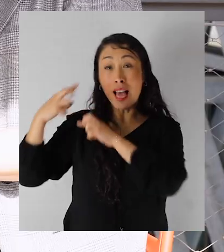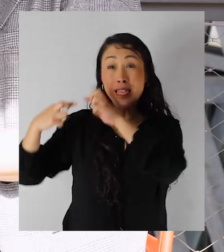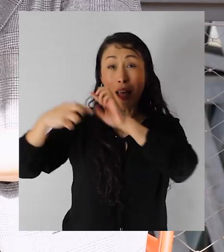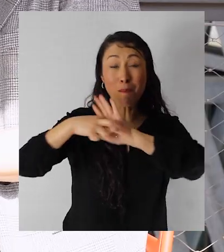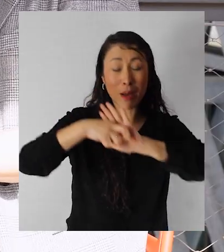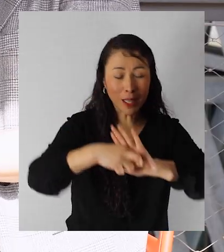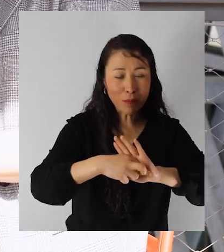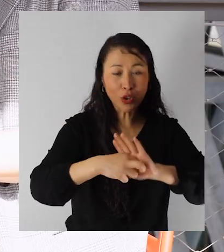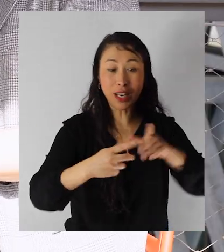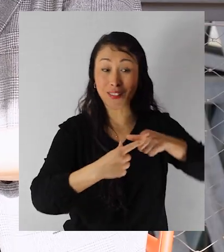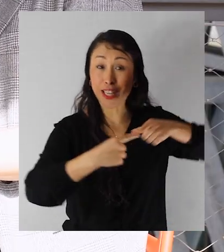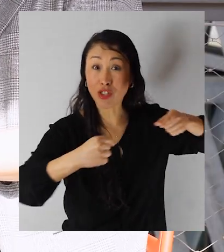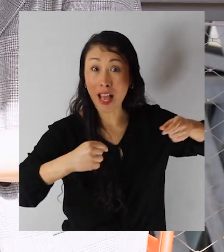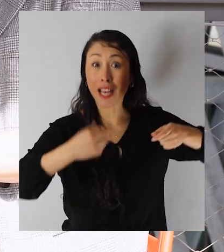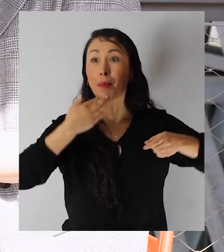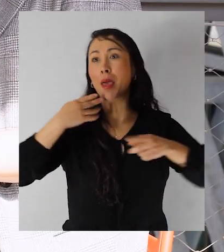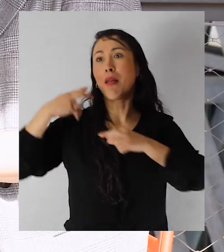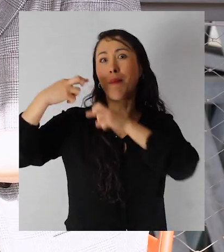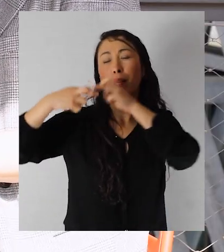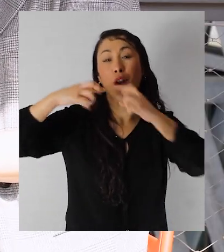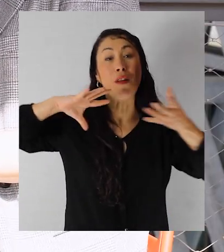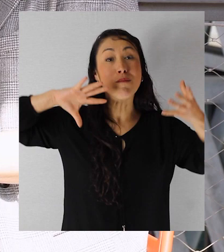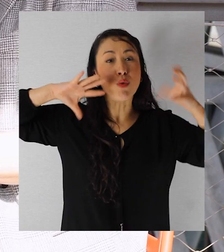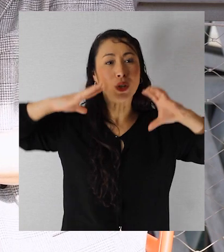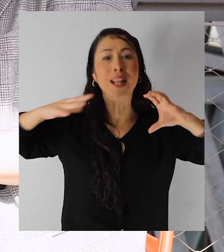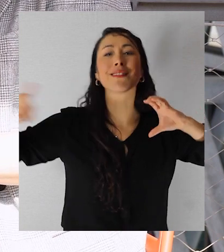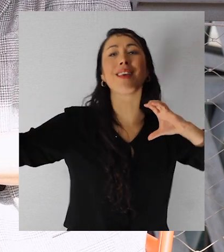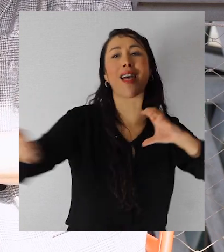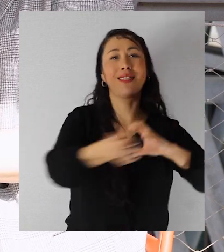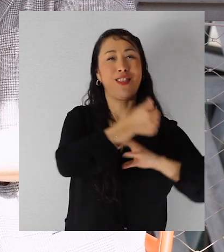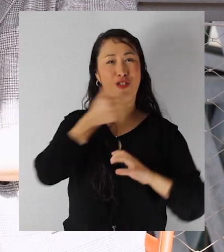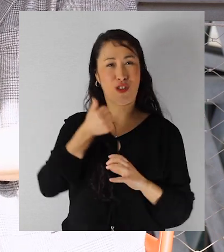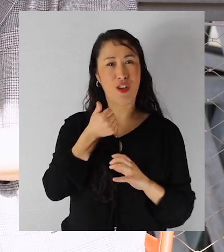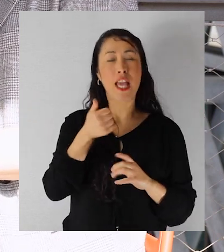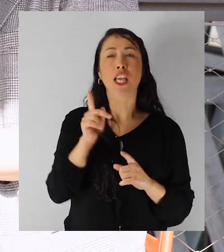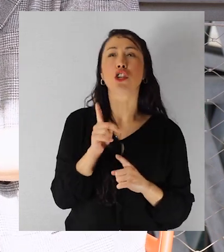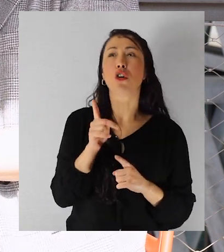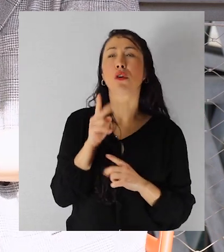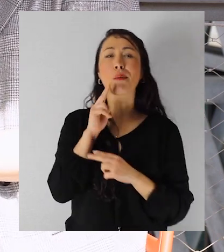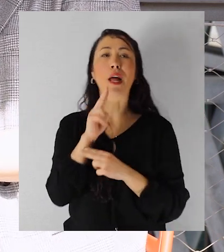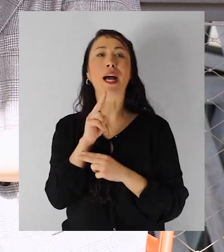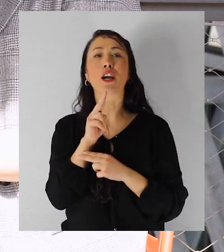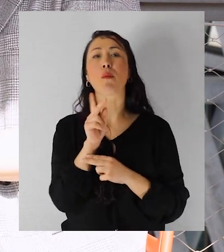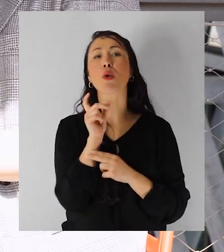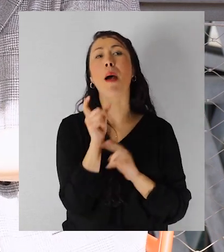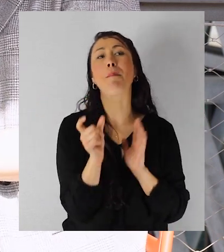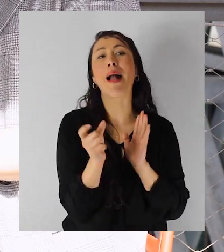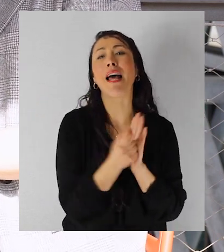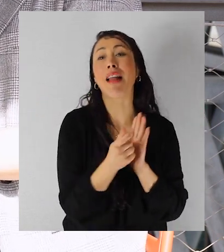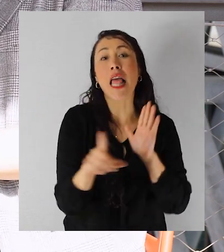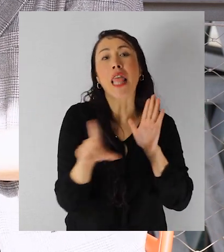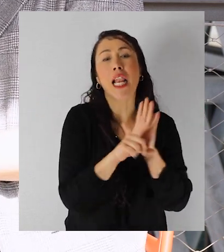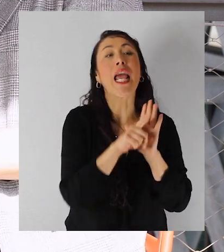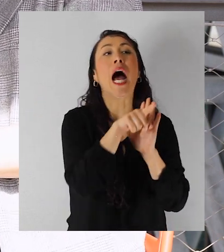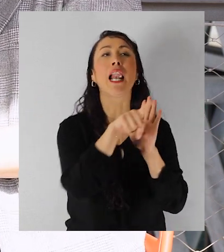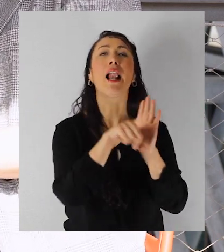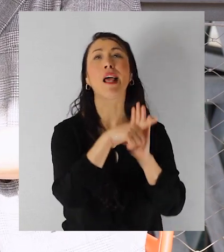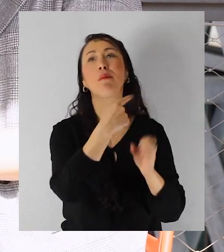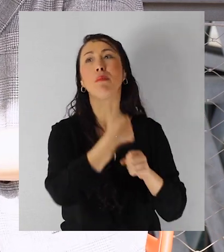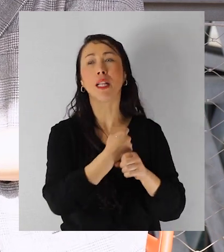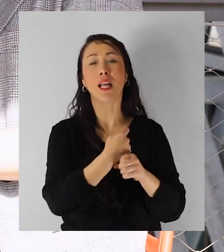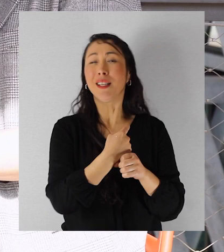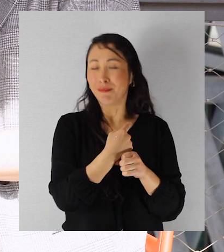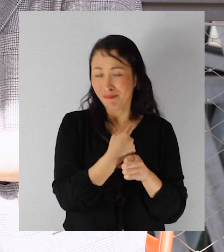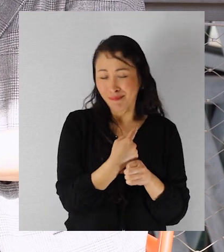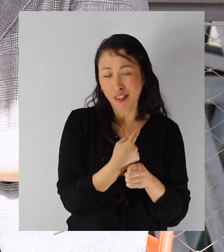el patrimonio sea tanto nacional como mundial, sea de todos, y no regirnos bajo un concepto de ley, que